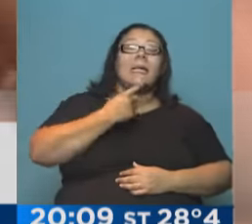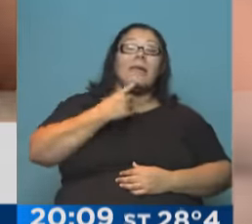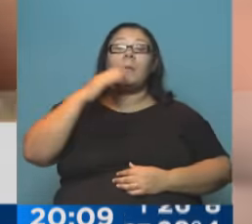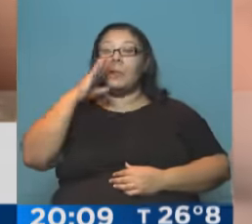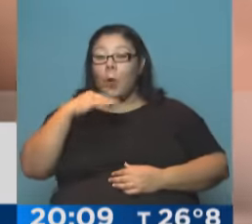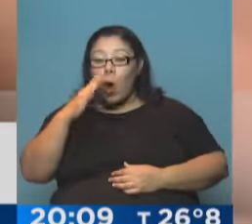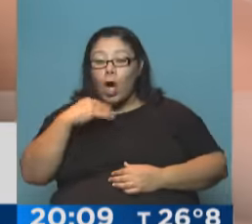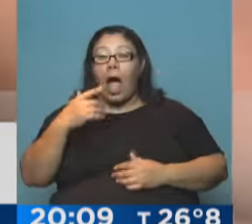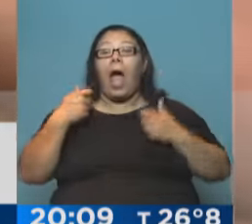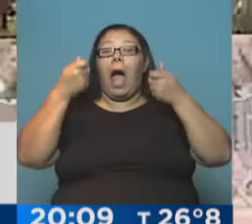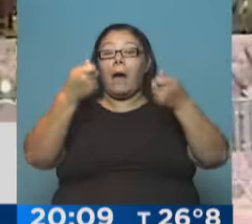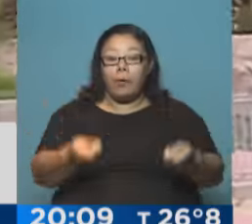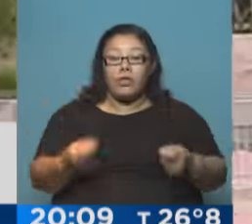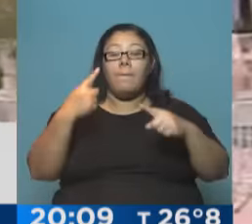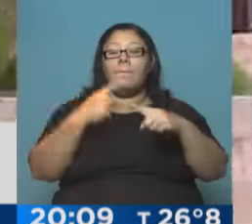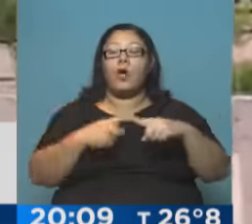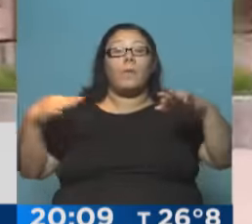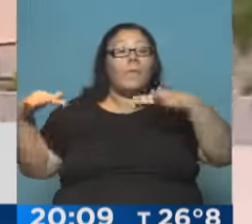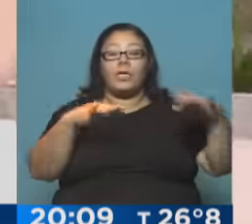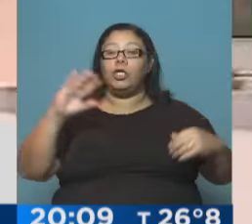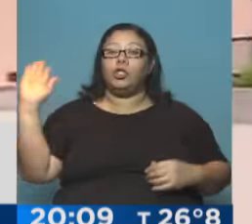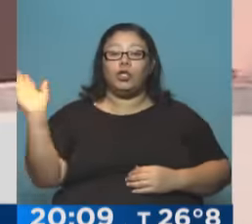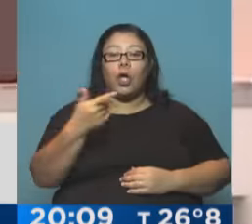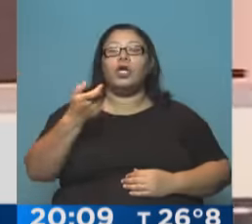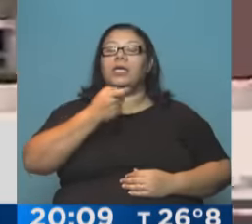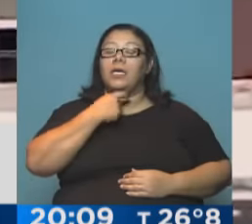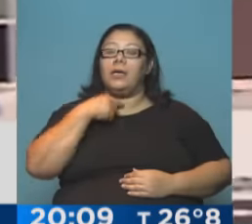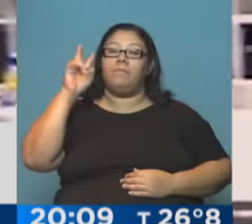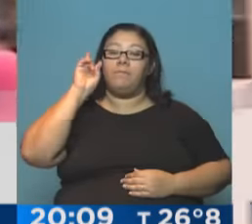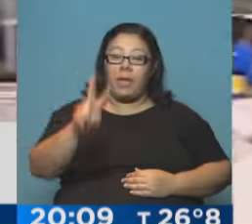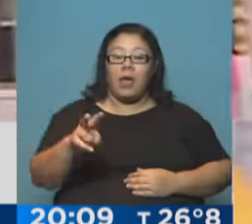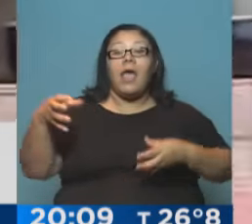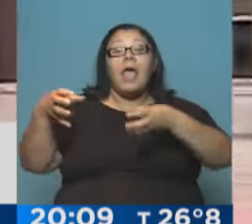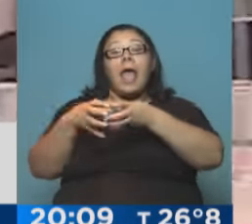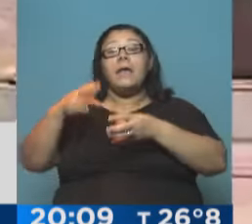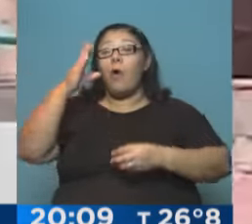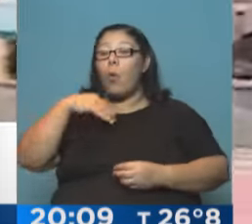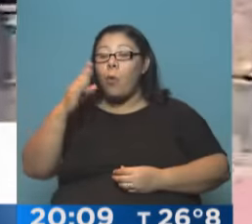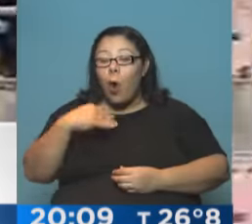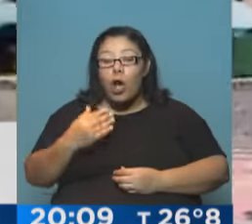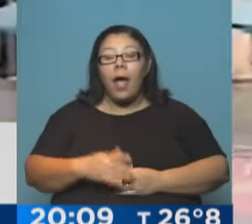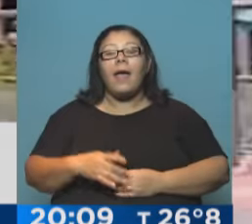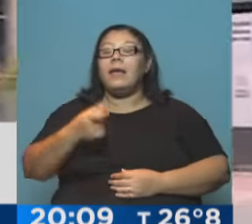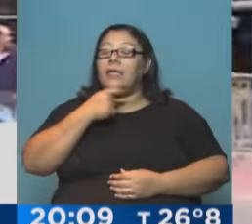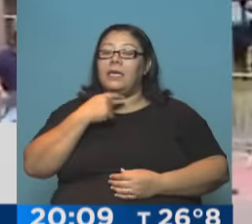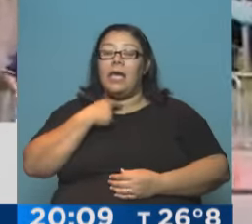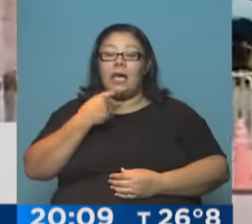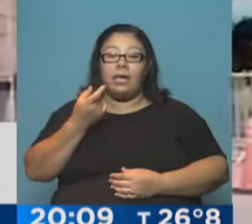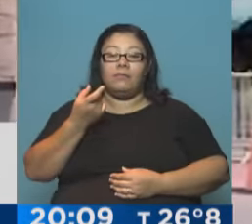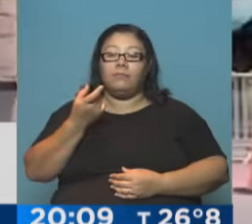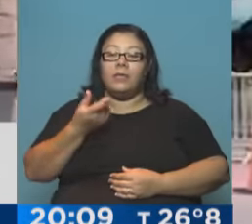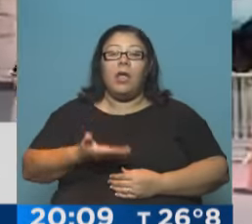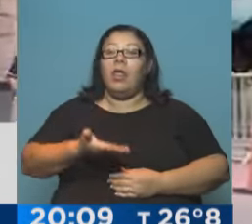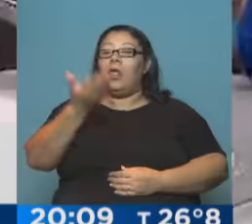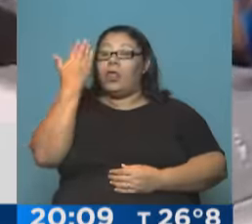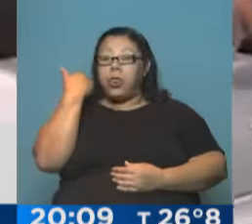en la previa del partido que nadie se quiere perder. En Boca solo se piensa en revertir el mal trago del fin de semana